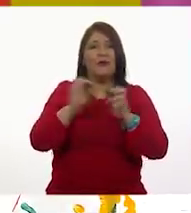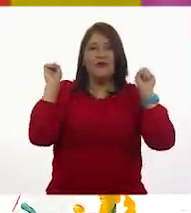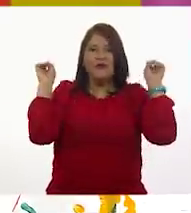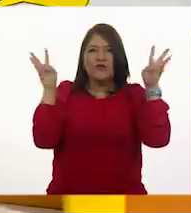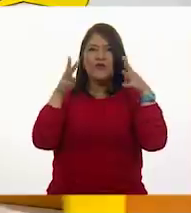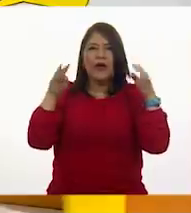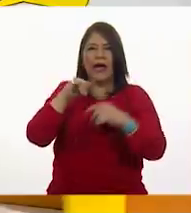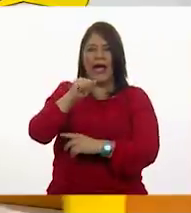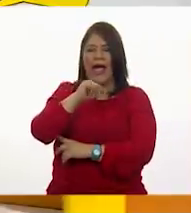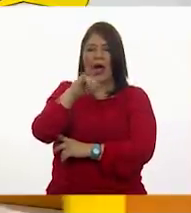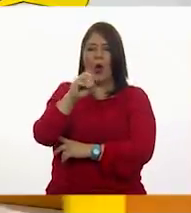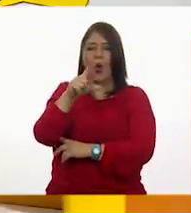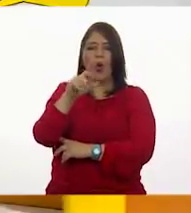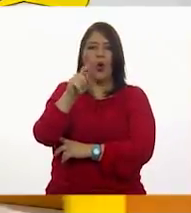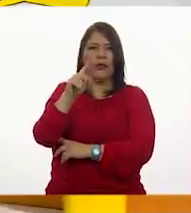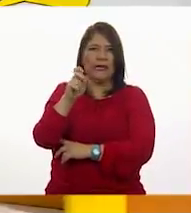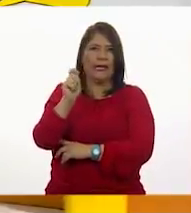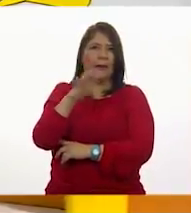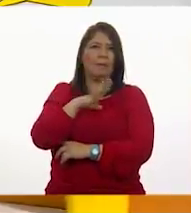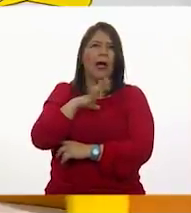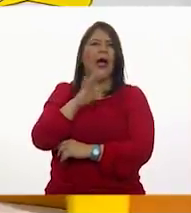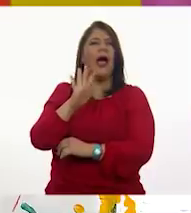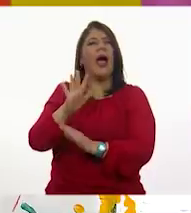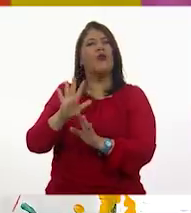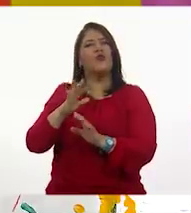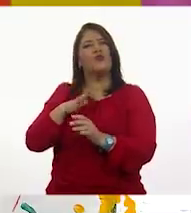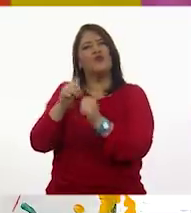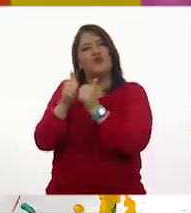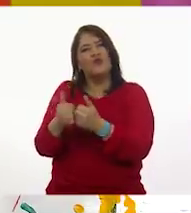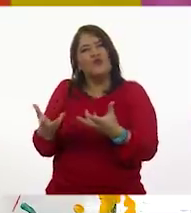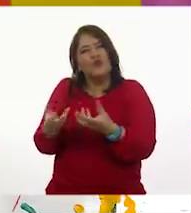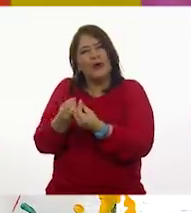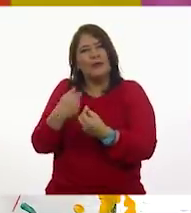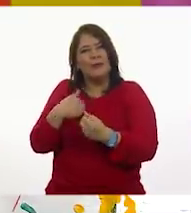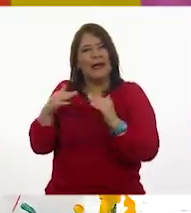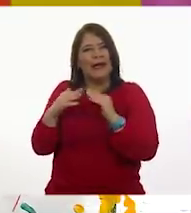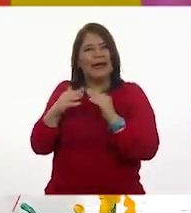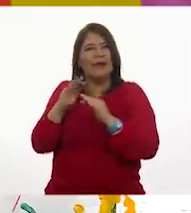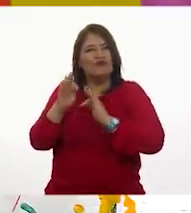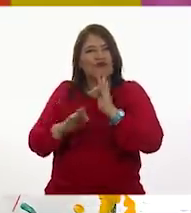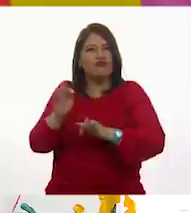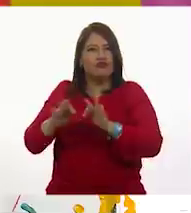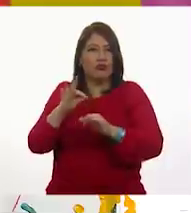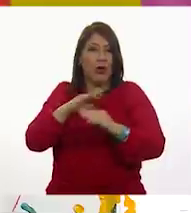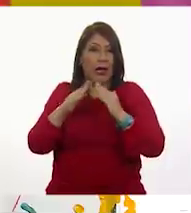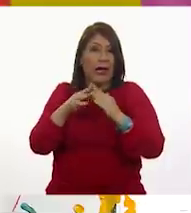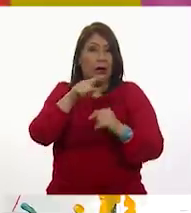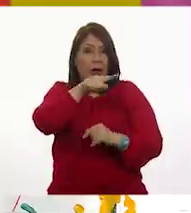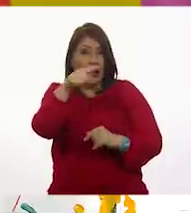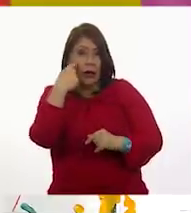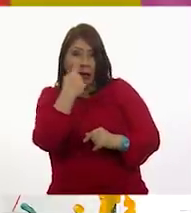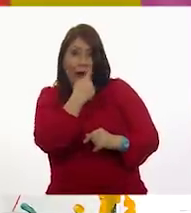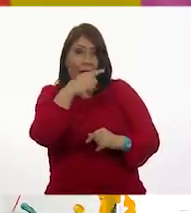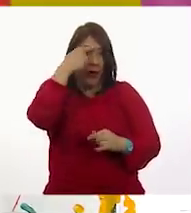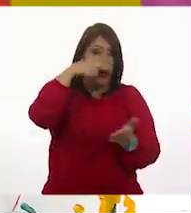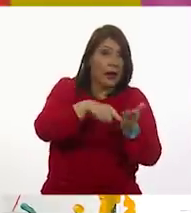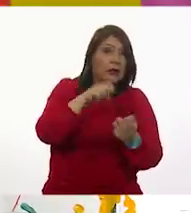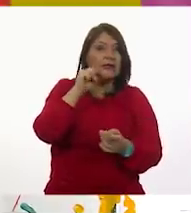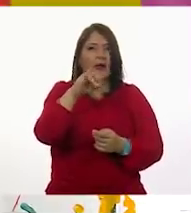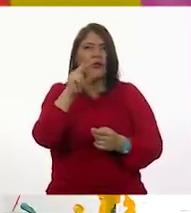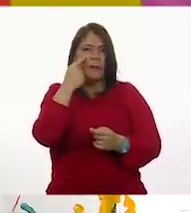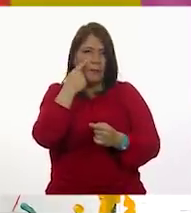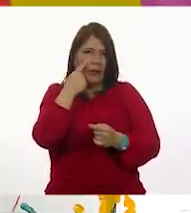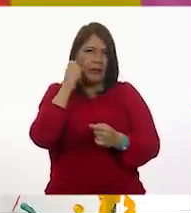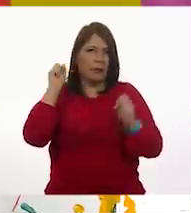como ajolisto? ¡Wow! Como mascota. ¿Qué creen ustedes allá en casa? ¿Me acompañan a ver el